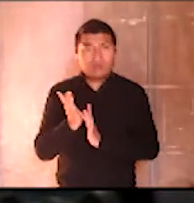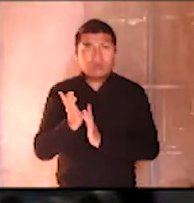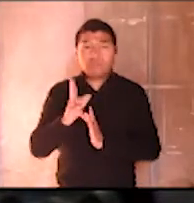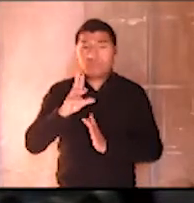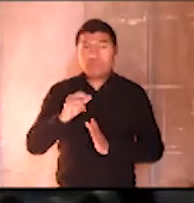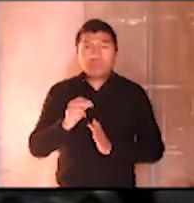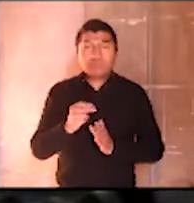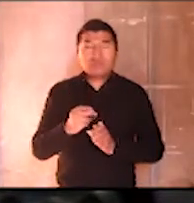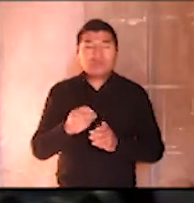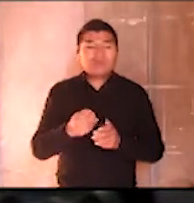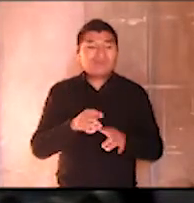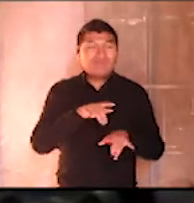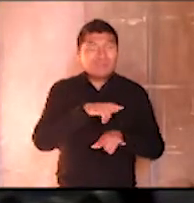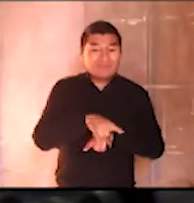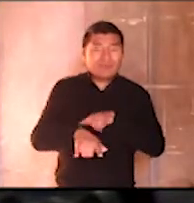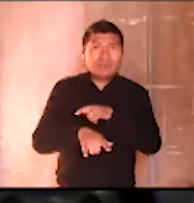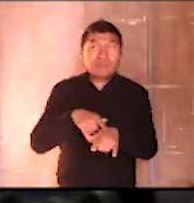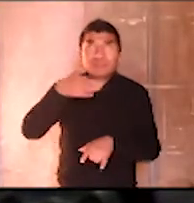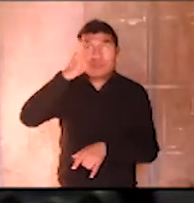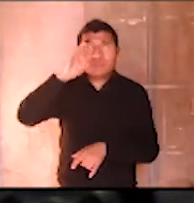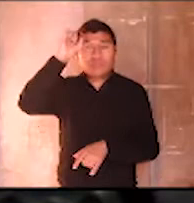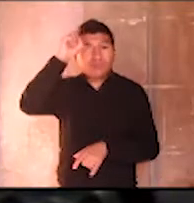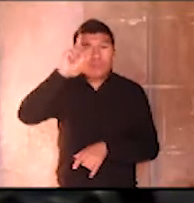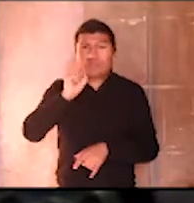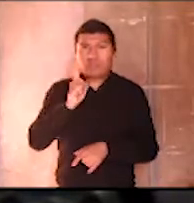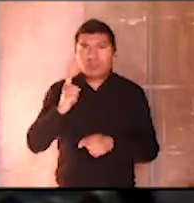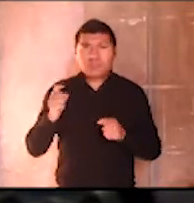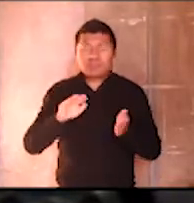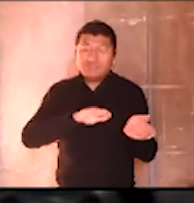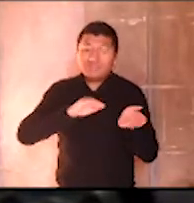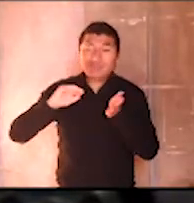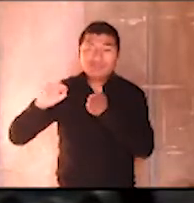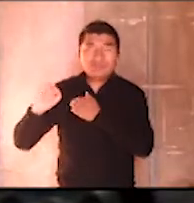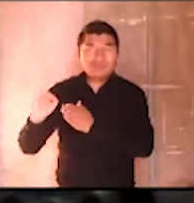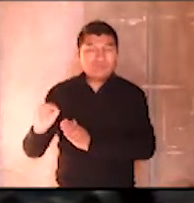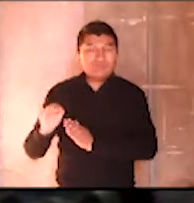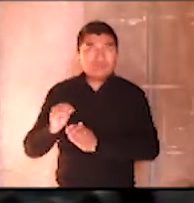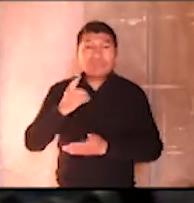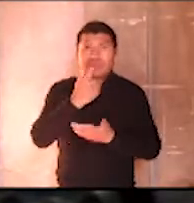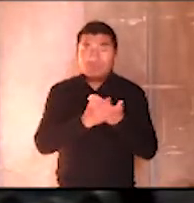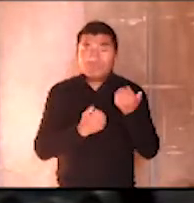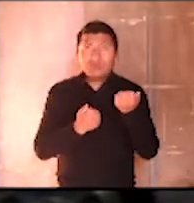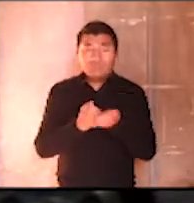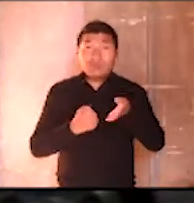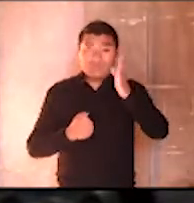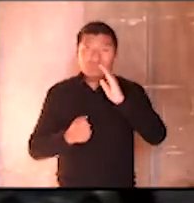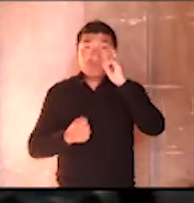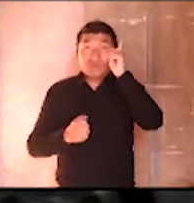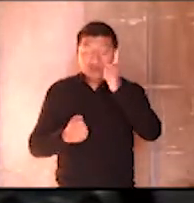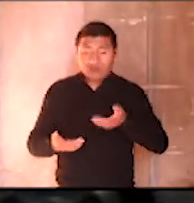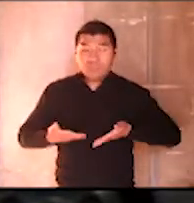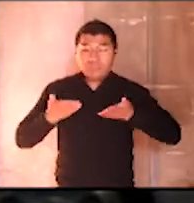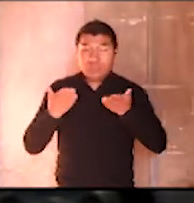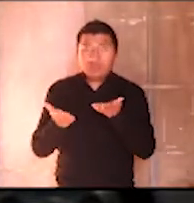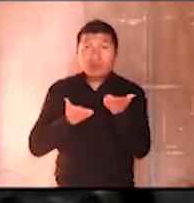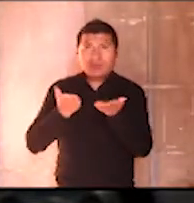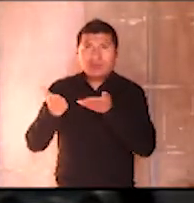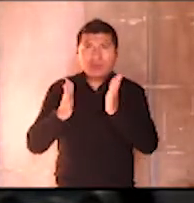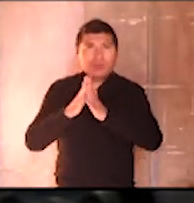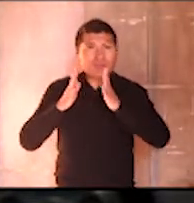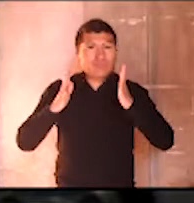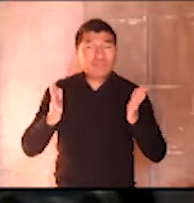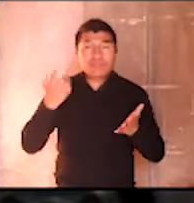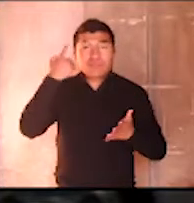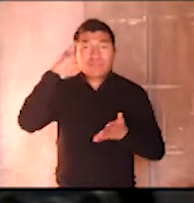fue defraudado por Dios. Al contrario, confiando en Dios, realizó el servicio supremo a